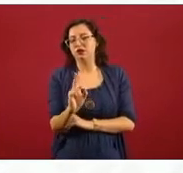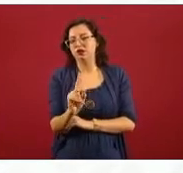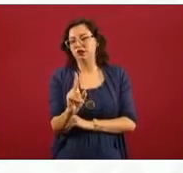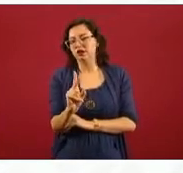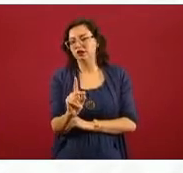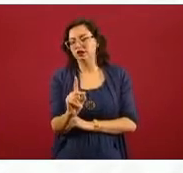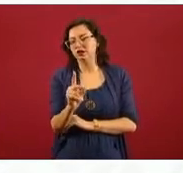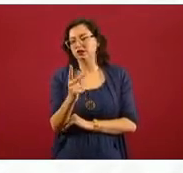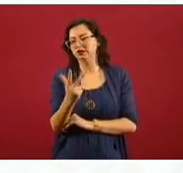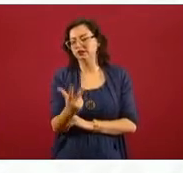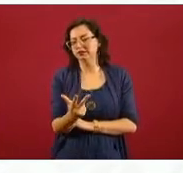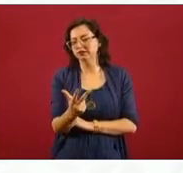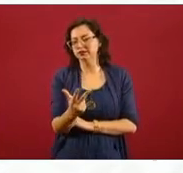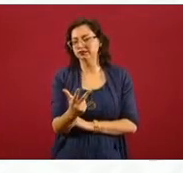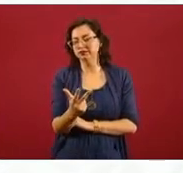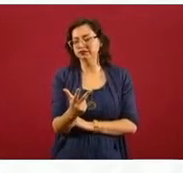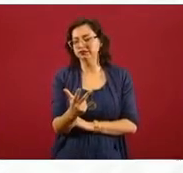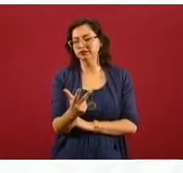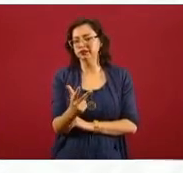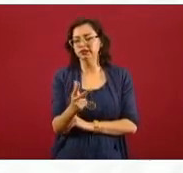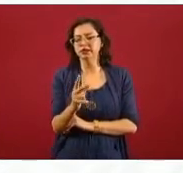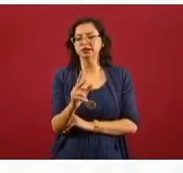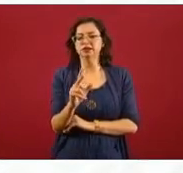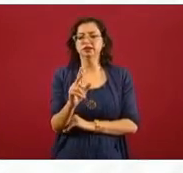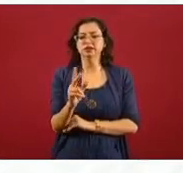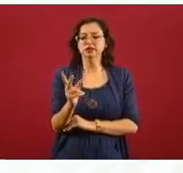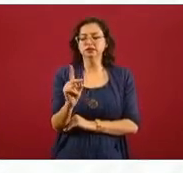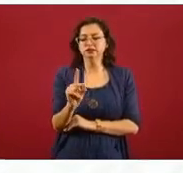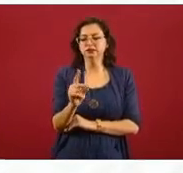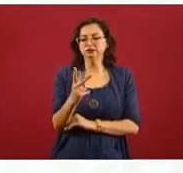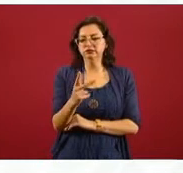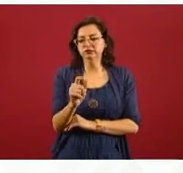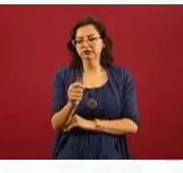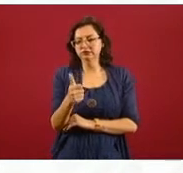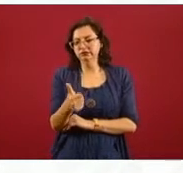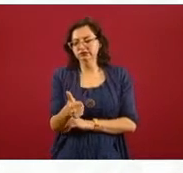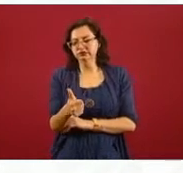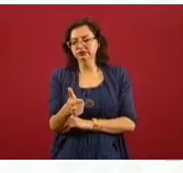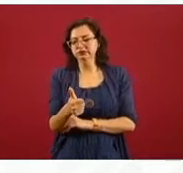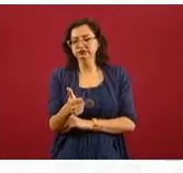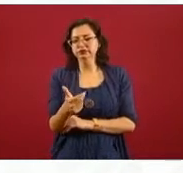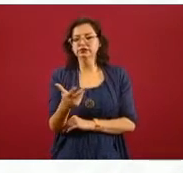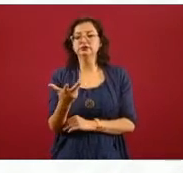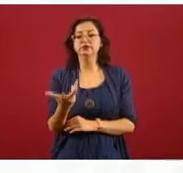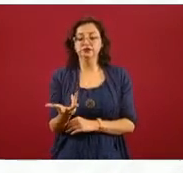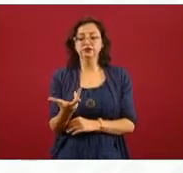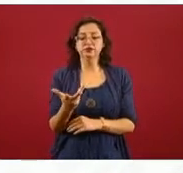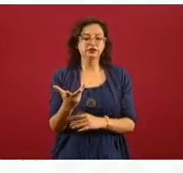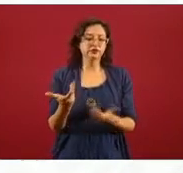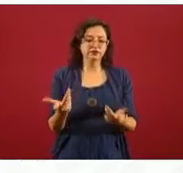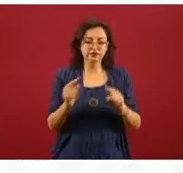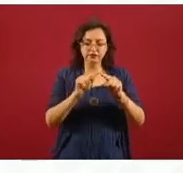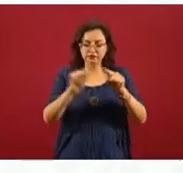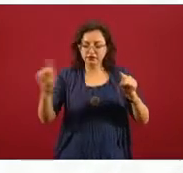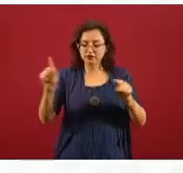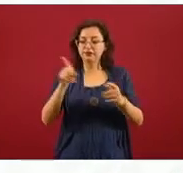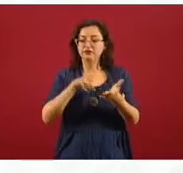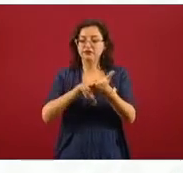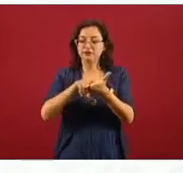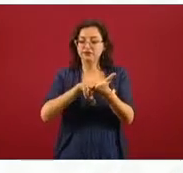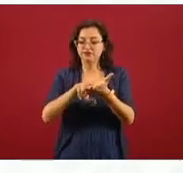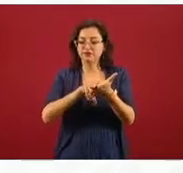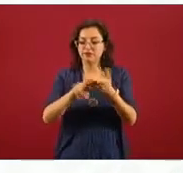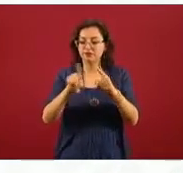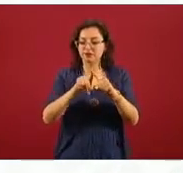40, 30, 38, 38.6. Es la raya negra, la línea